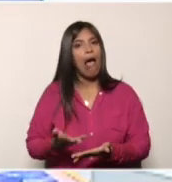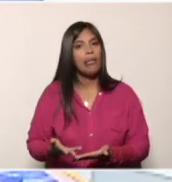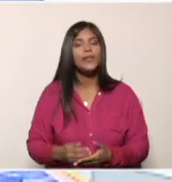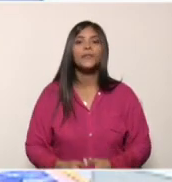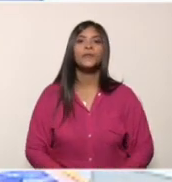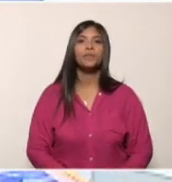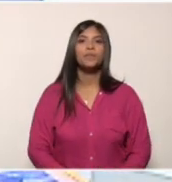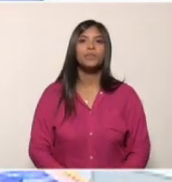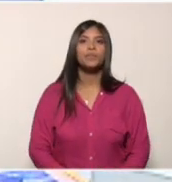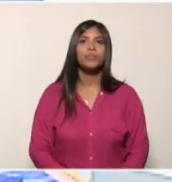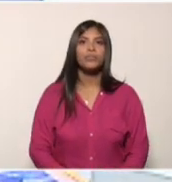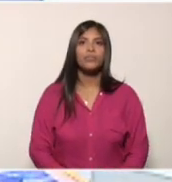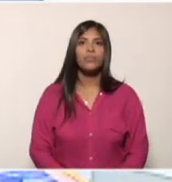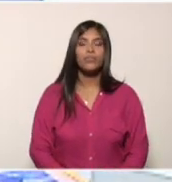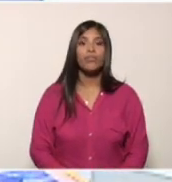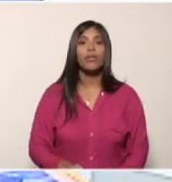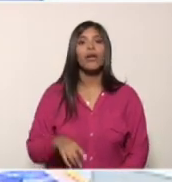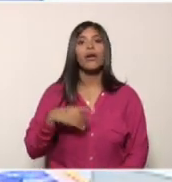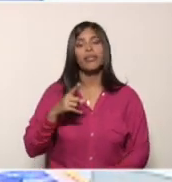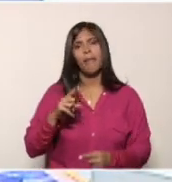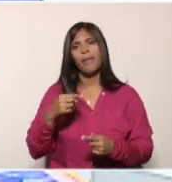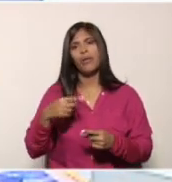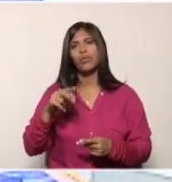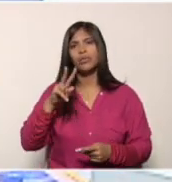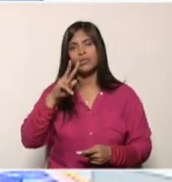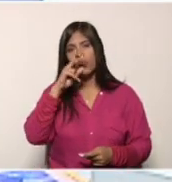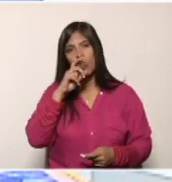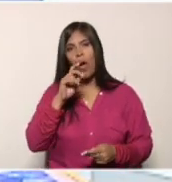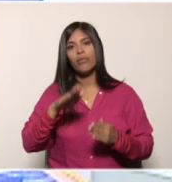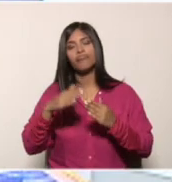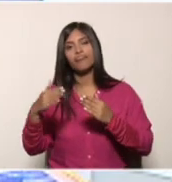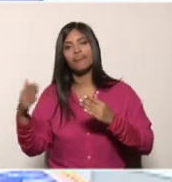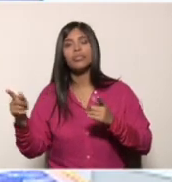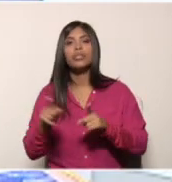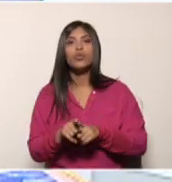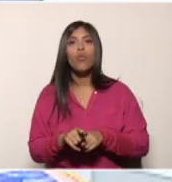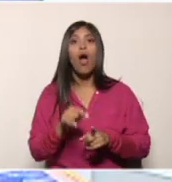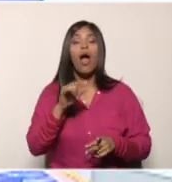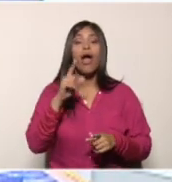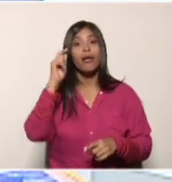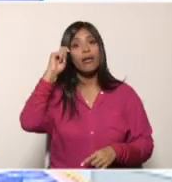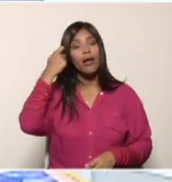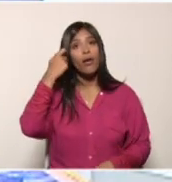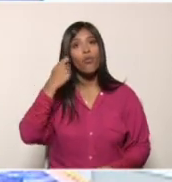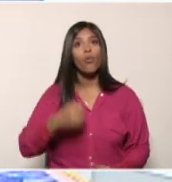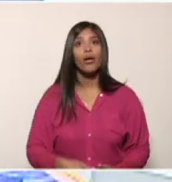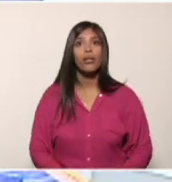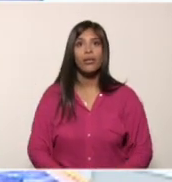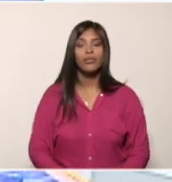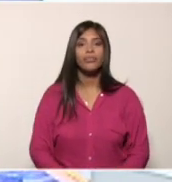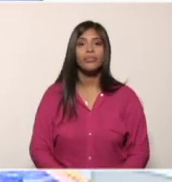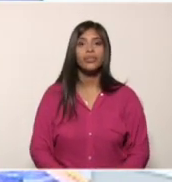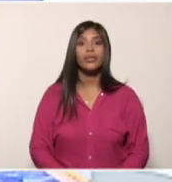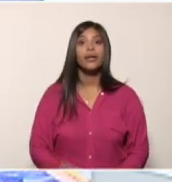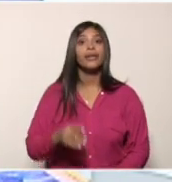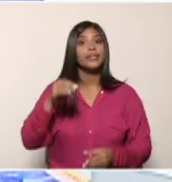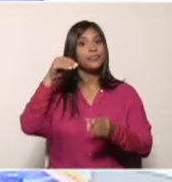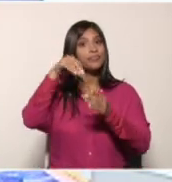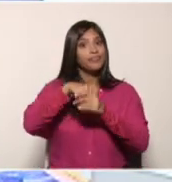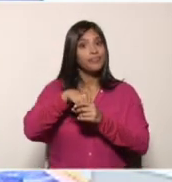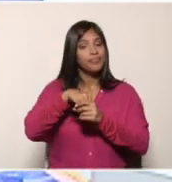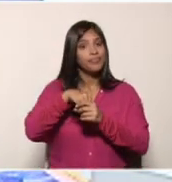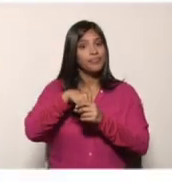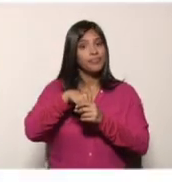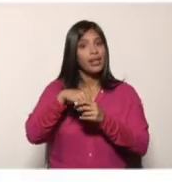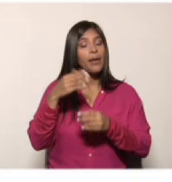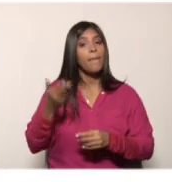los que están en los siguientes años. La otra recomendación, que se recuerden que eviten salir de su casa.